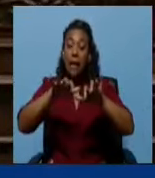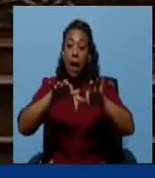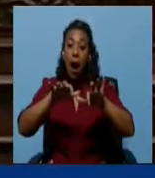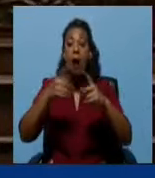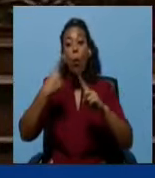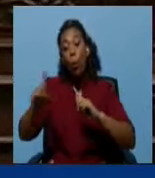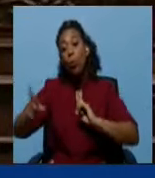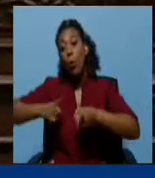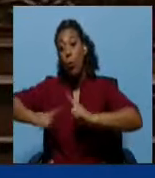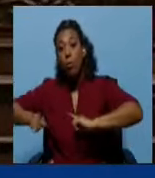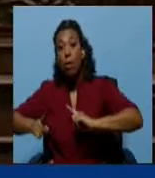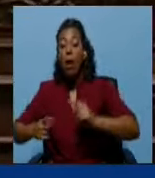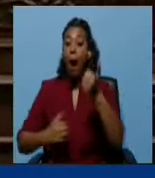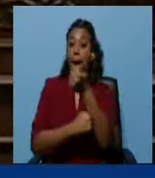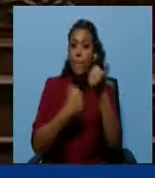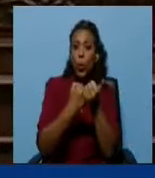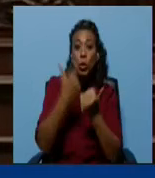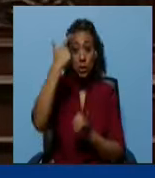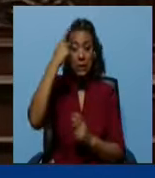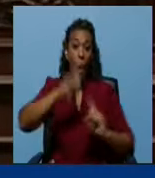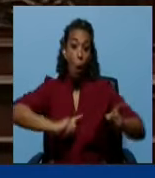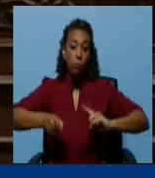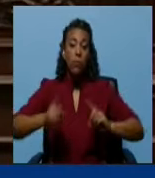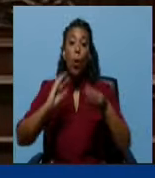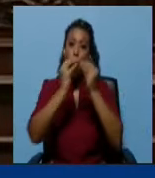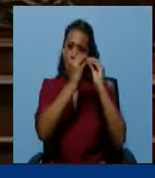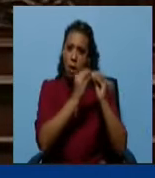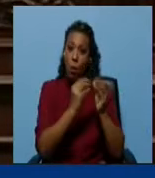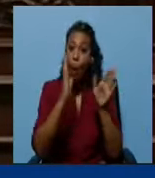del trabajo. Entonces, corrijo.